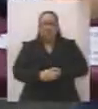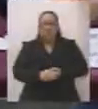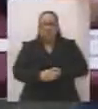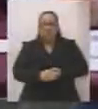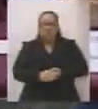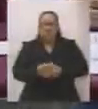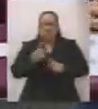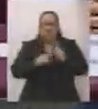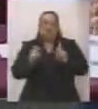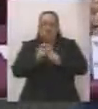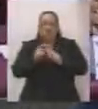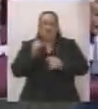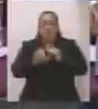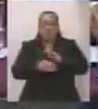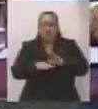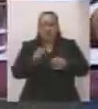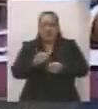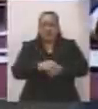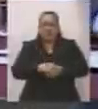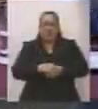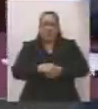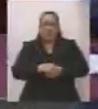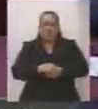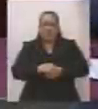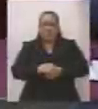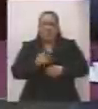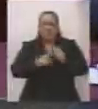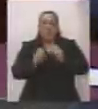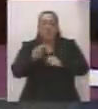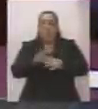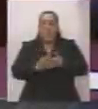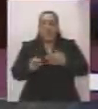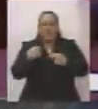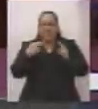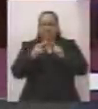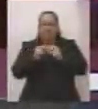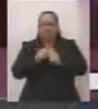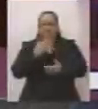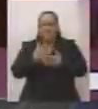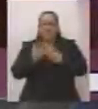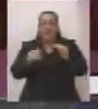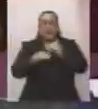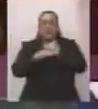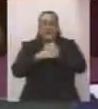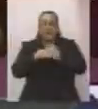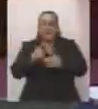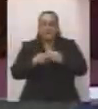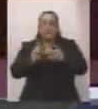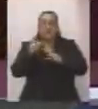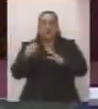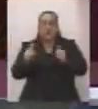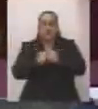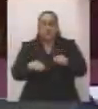unas pocas palabras finales. Quizá algo que no mencioné y que tiene que ver también con el hecho de la desigualdad es que los logros